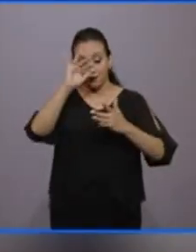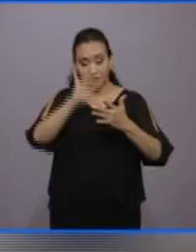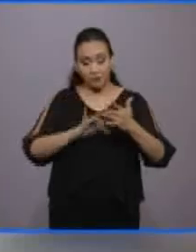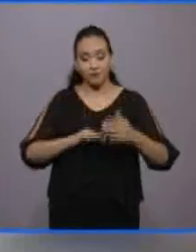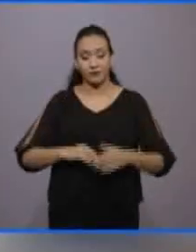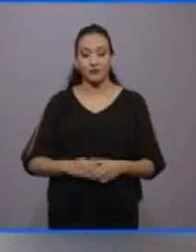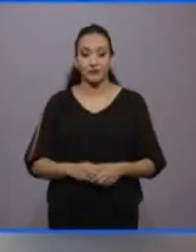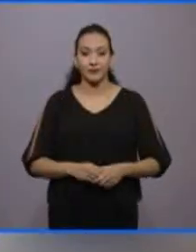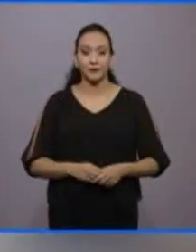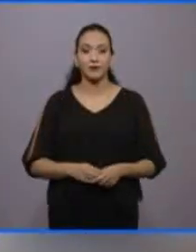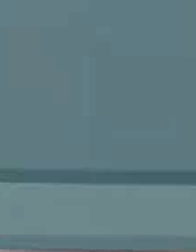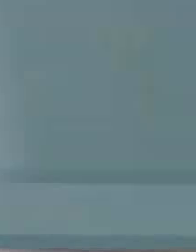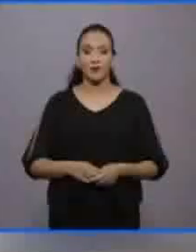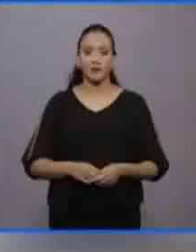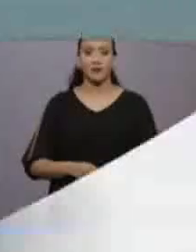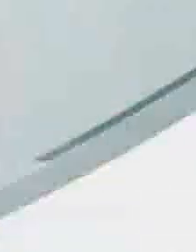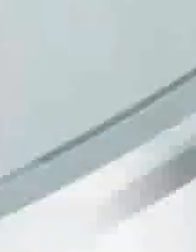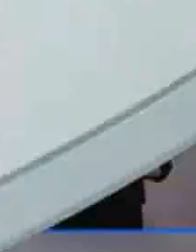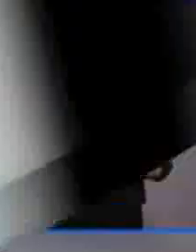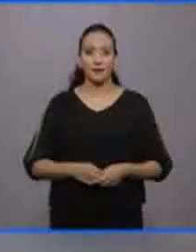cuenta.